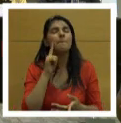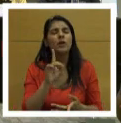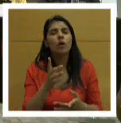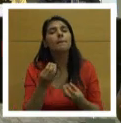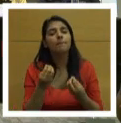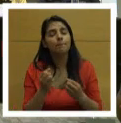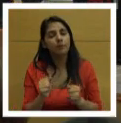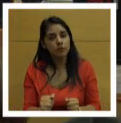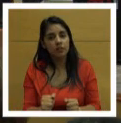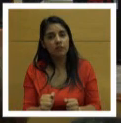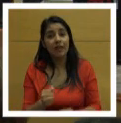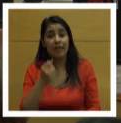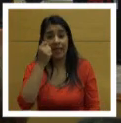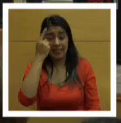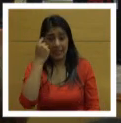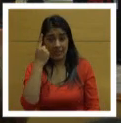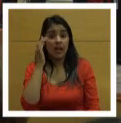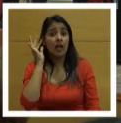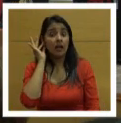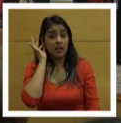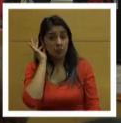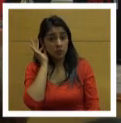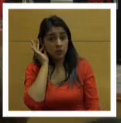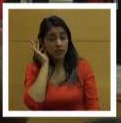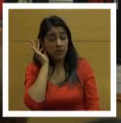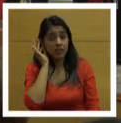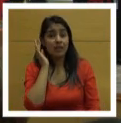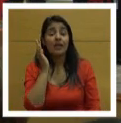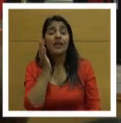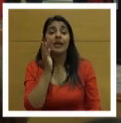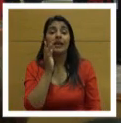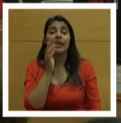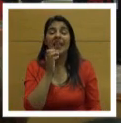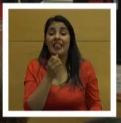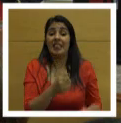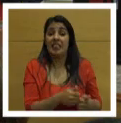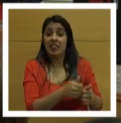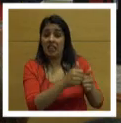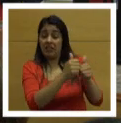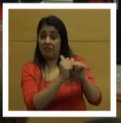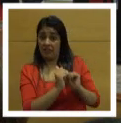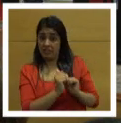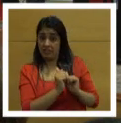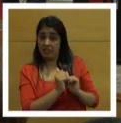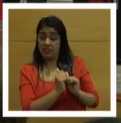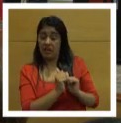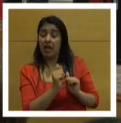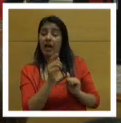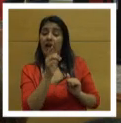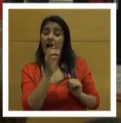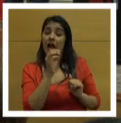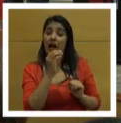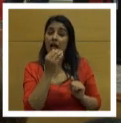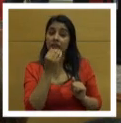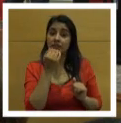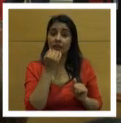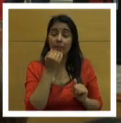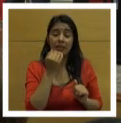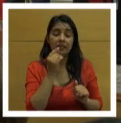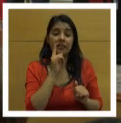posible considerar que ella actuó sobre seguro y que por lo tanto debe imputársele además una agravante